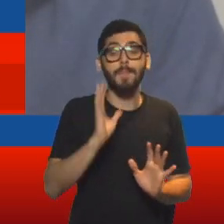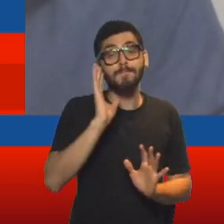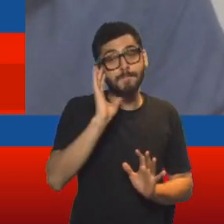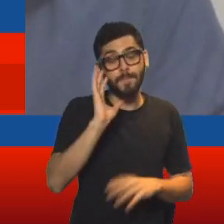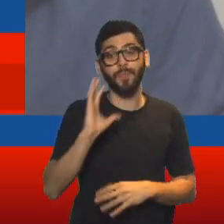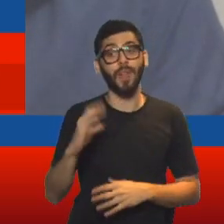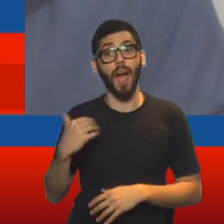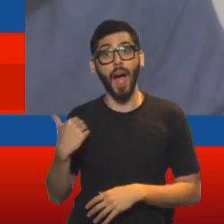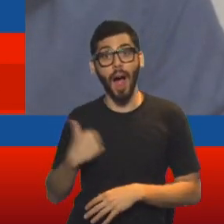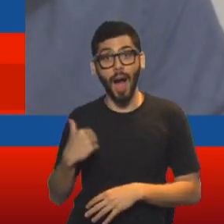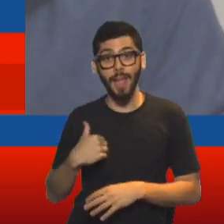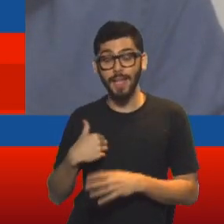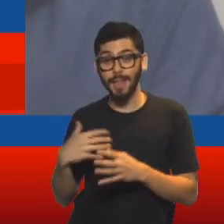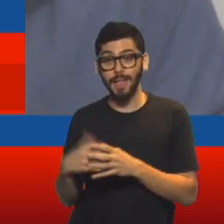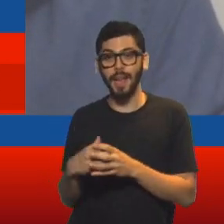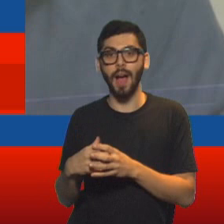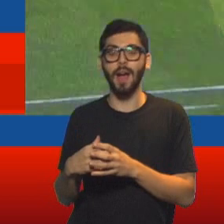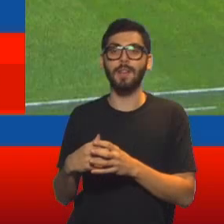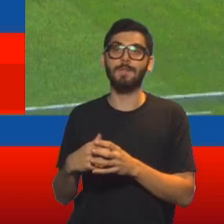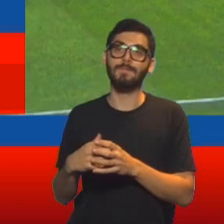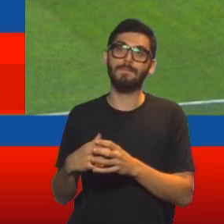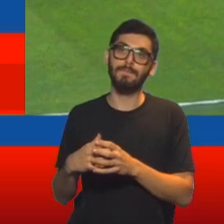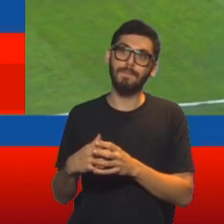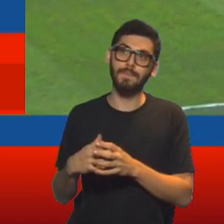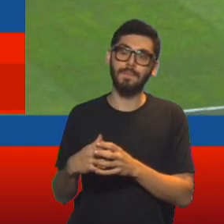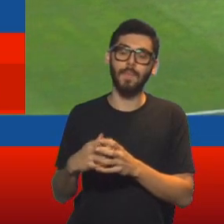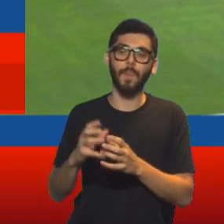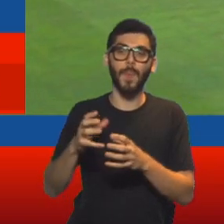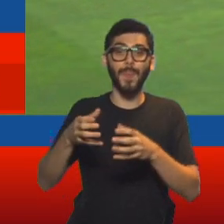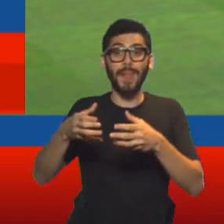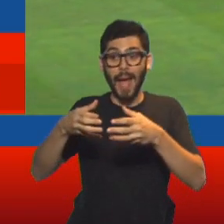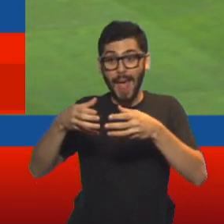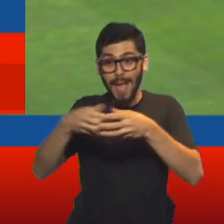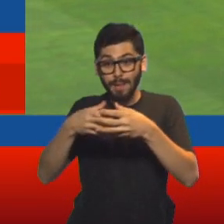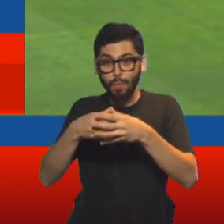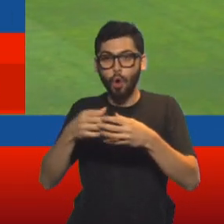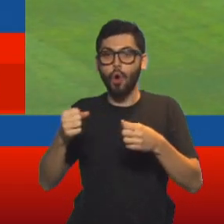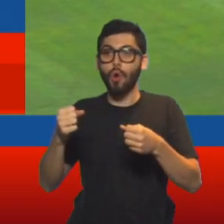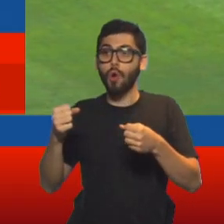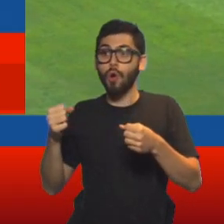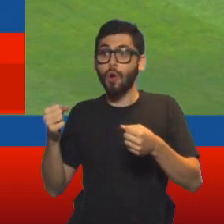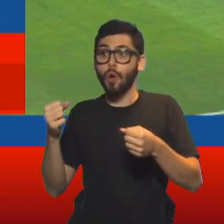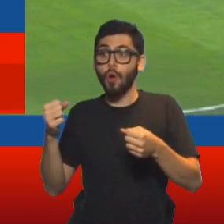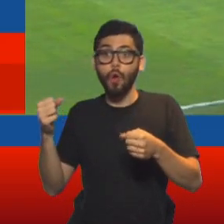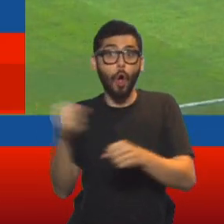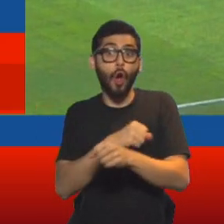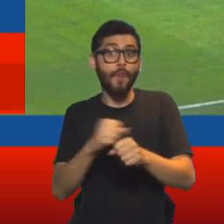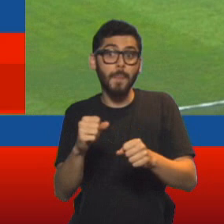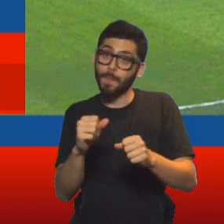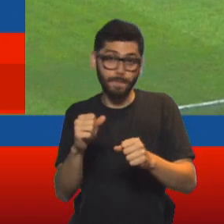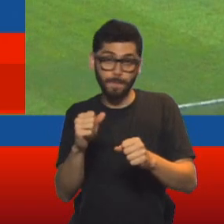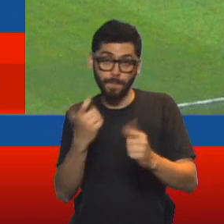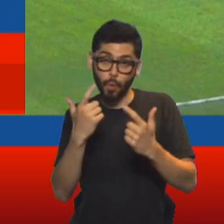bien podemos decir que no tiene un equipo conformado ya y sabemos a qué juega, táctica